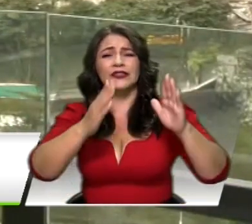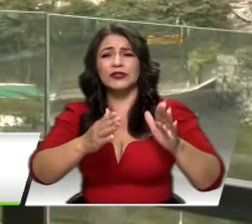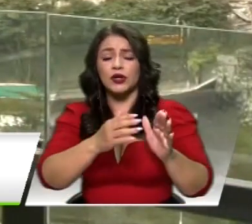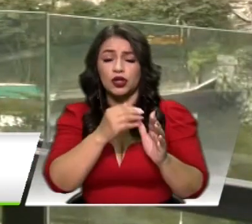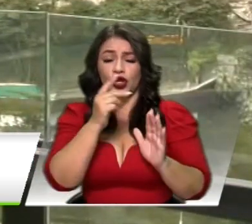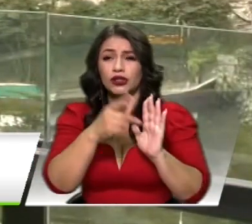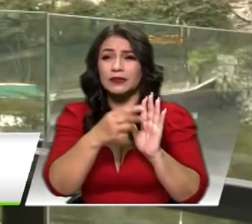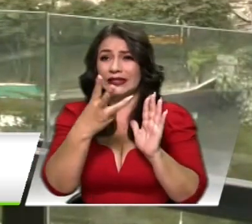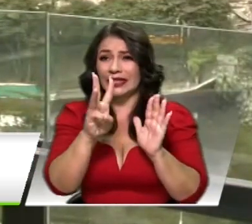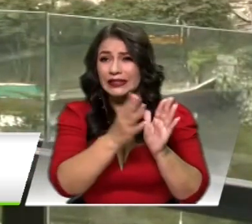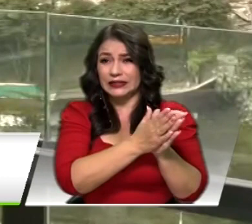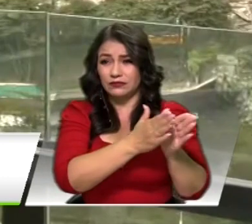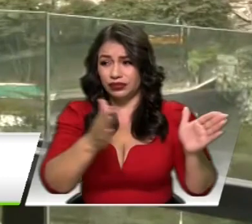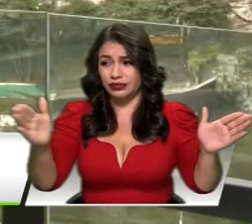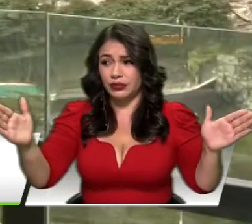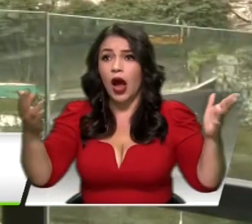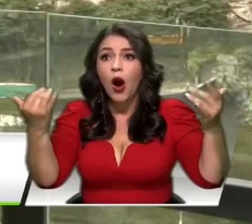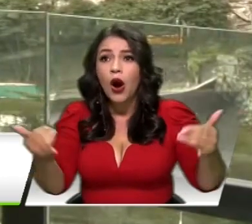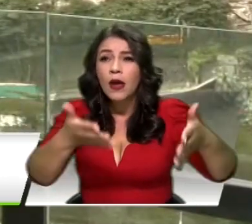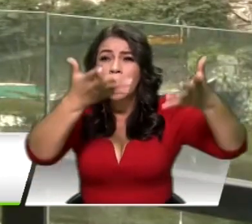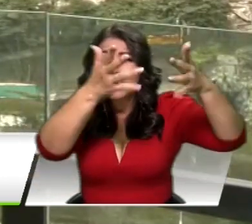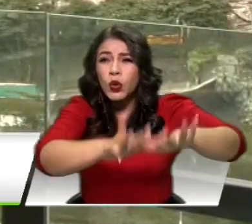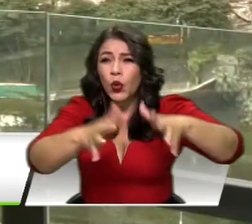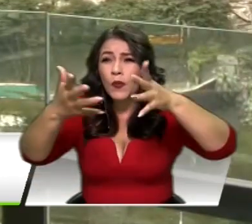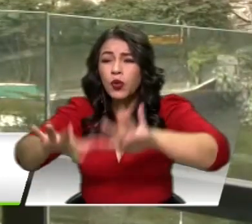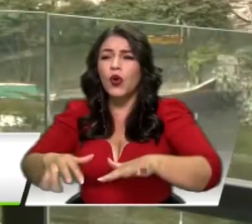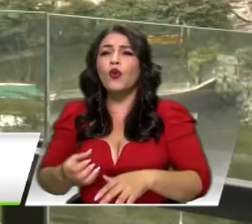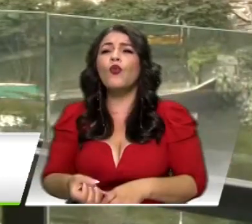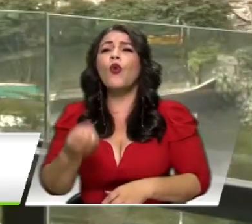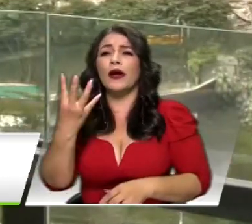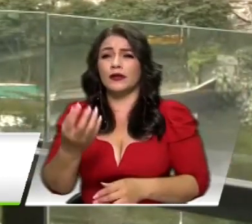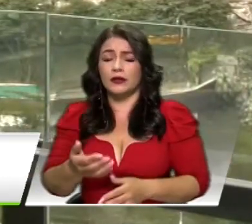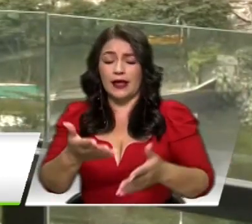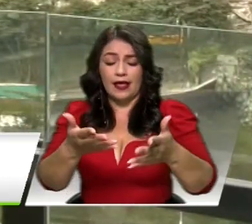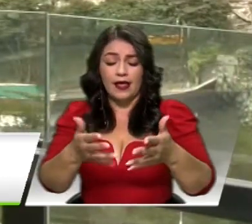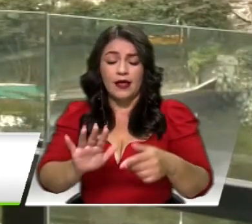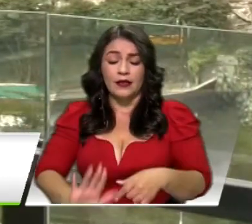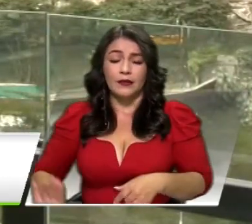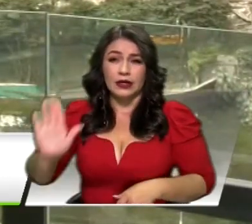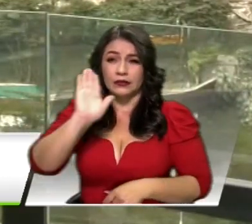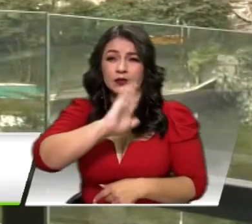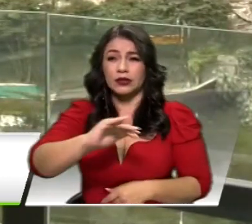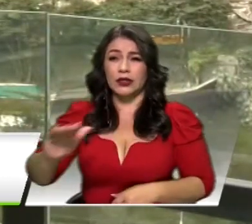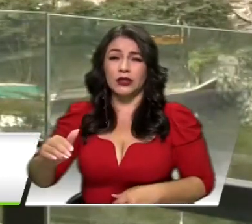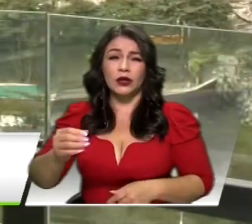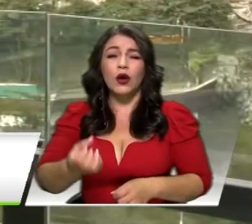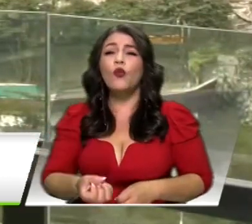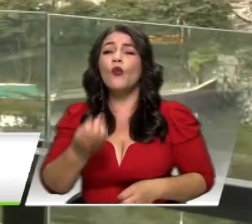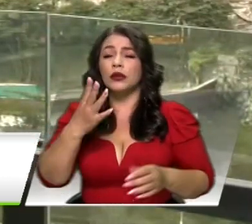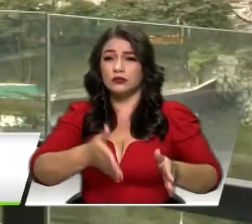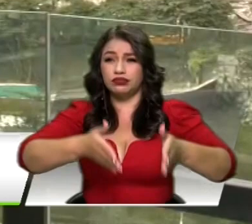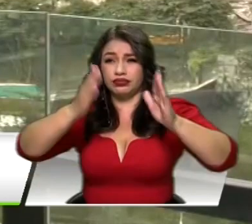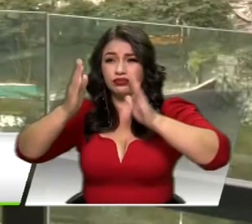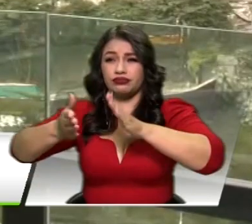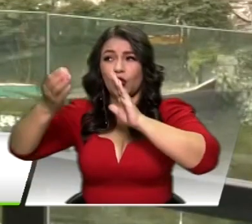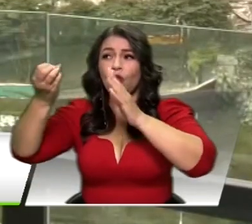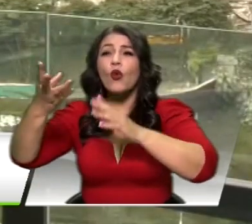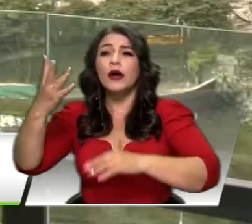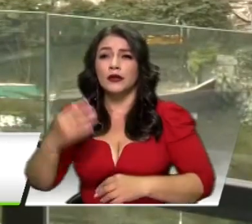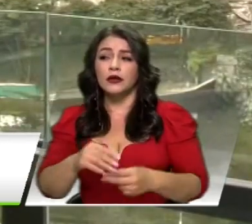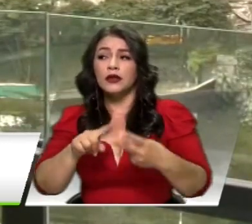2013 hasta la fecha que han sido implosionados en el departamento de Antioquia y también aquellos que aún se encuentran